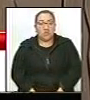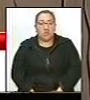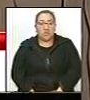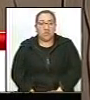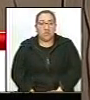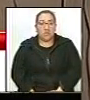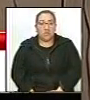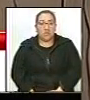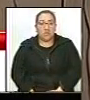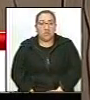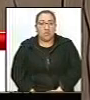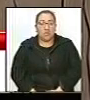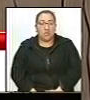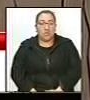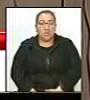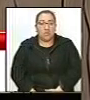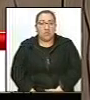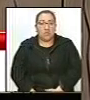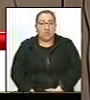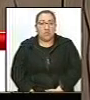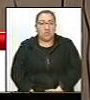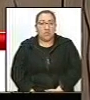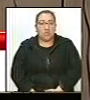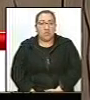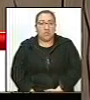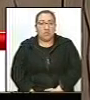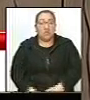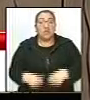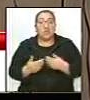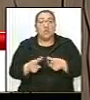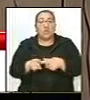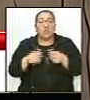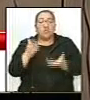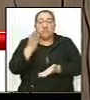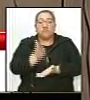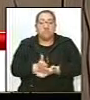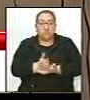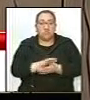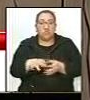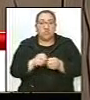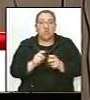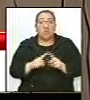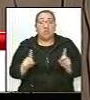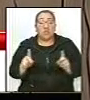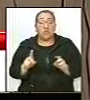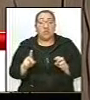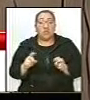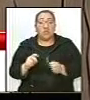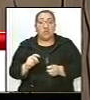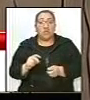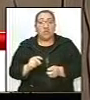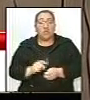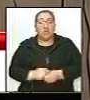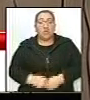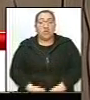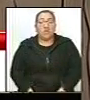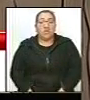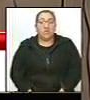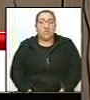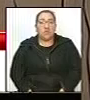se tributa en el puerto de desembarque. Pero el caso da que